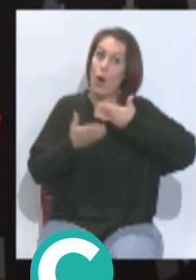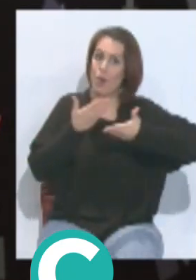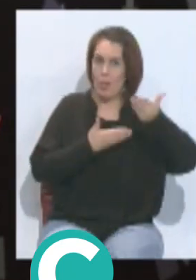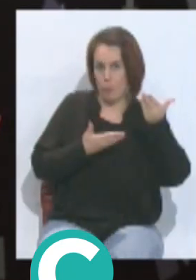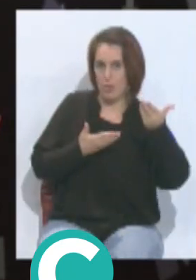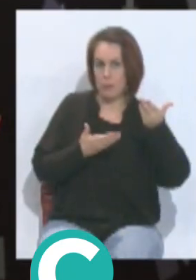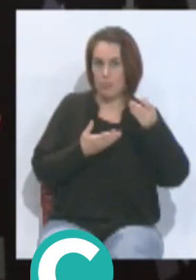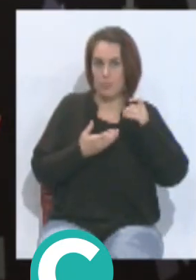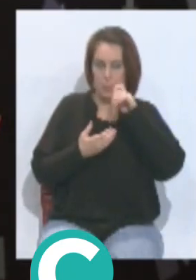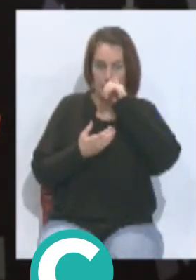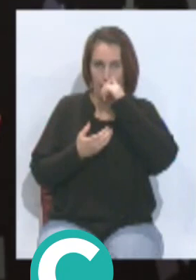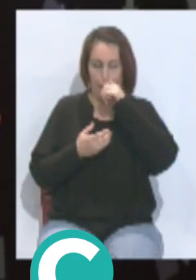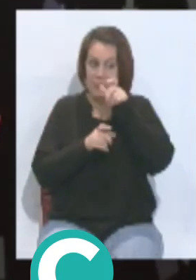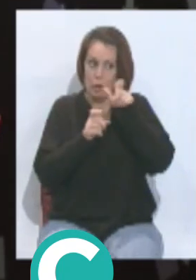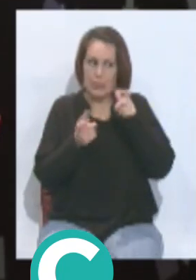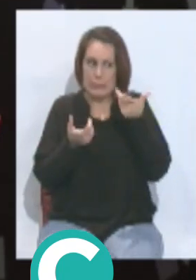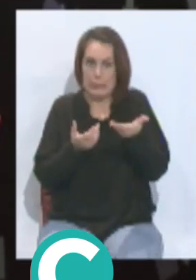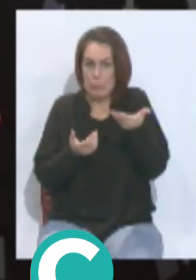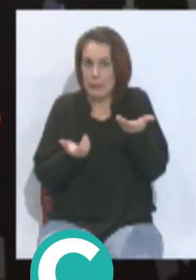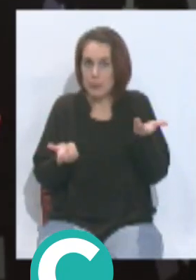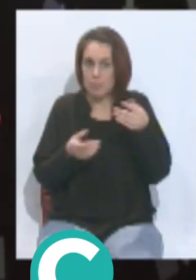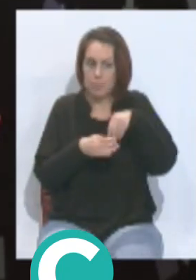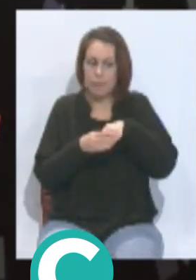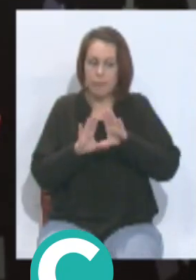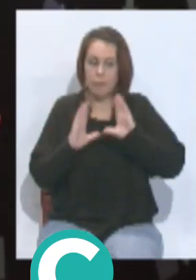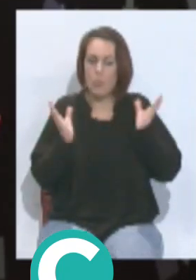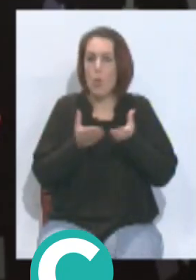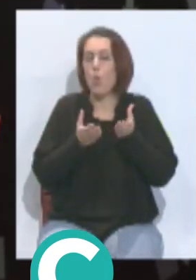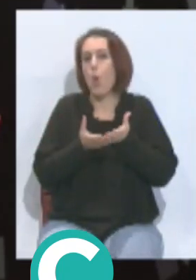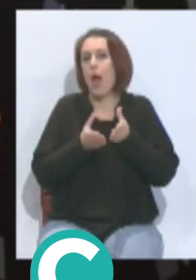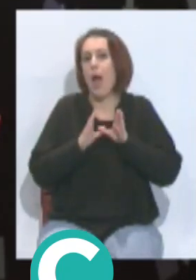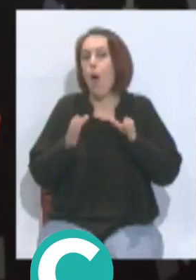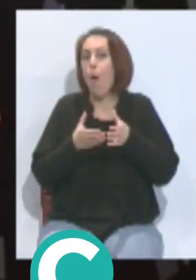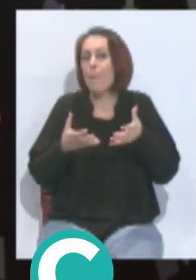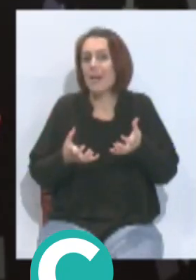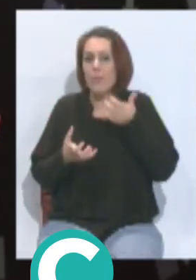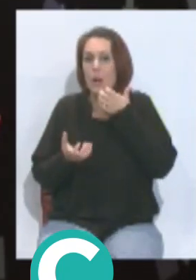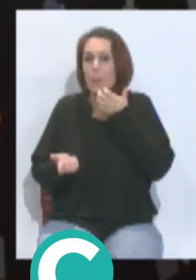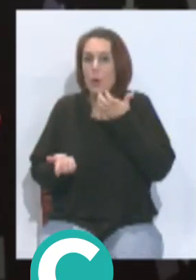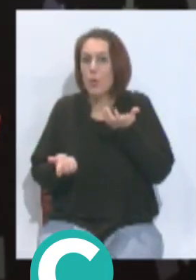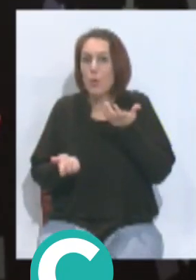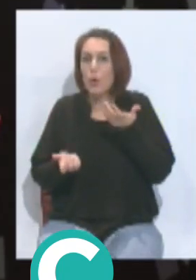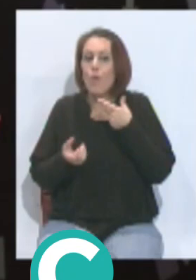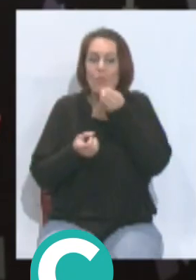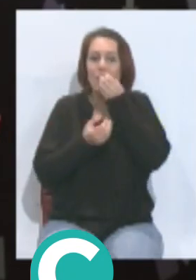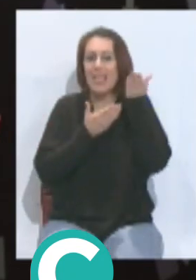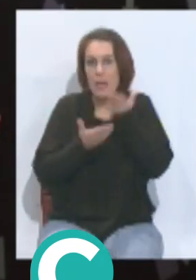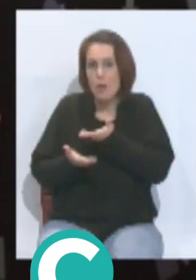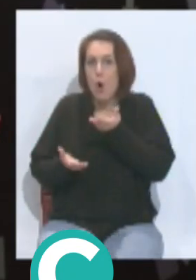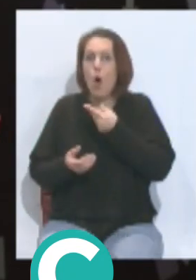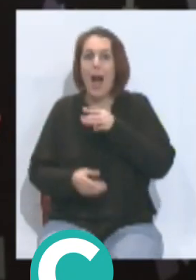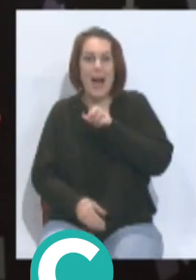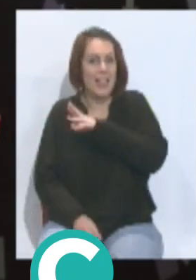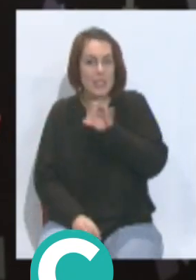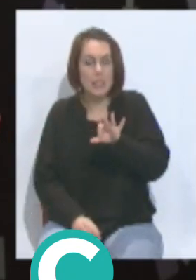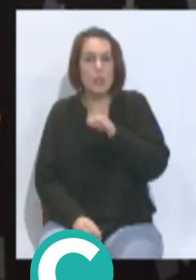colaboraciones de gente, bueno, pues muy importante, ¿no?, en el mundo de la comparsa actualmente, uh-huh, como son Jesús Bienvenido, Antonio Martínez